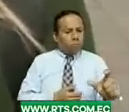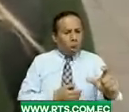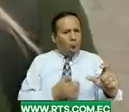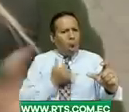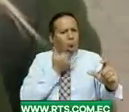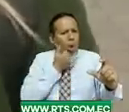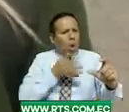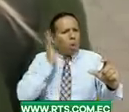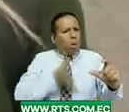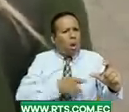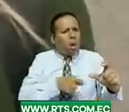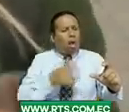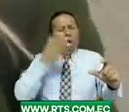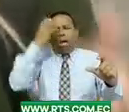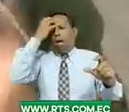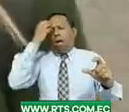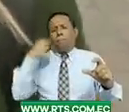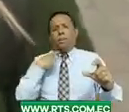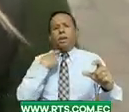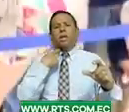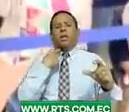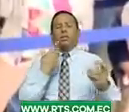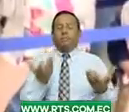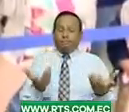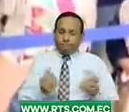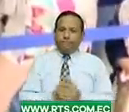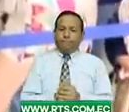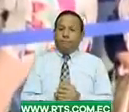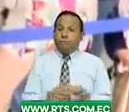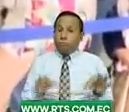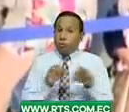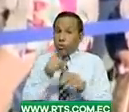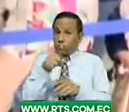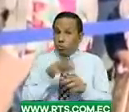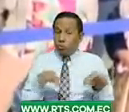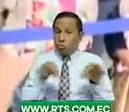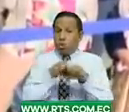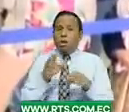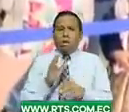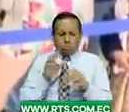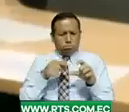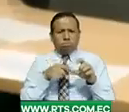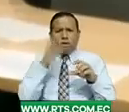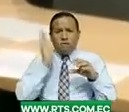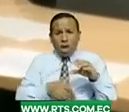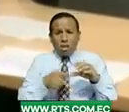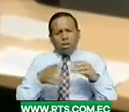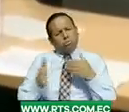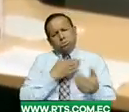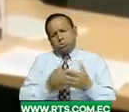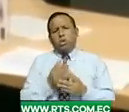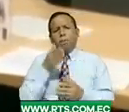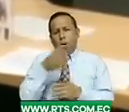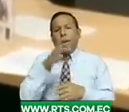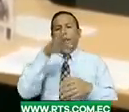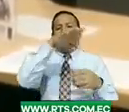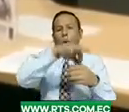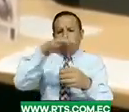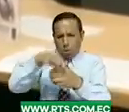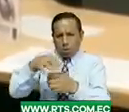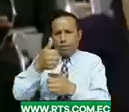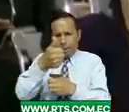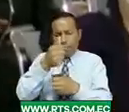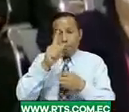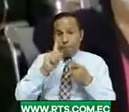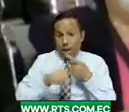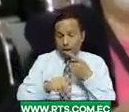sufragar sí se puede con el documento caducado, no así en trámites notariales, legales o incluso bancarios, por lo que si sabe que su